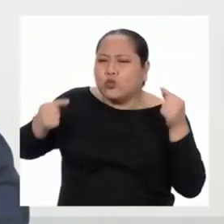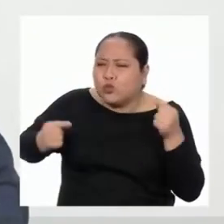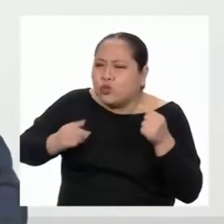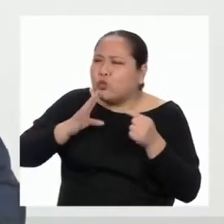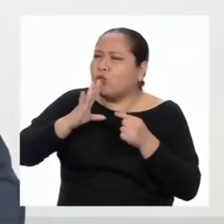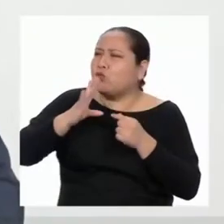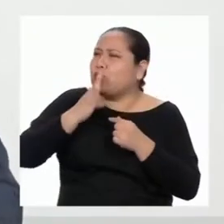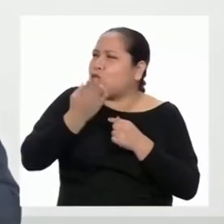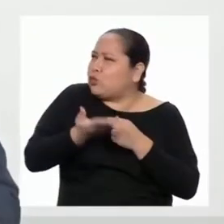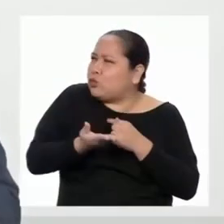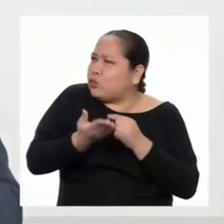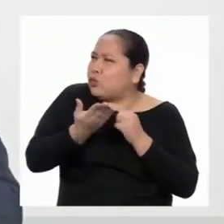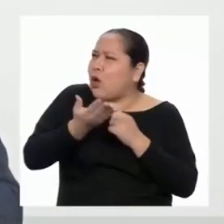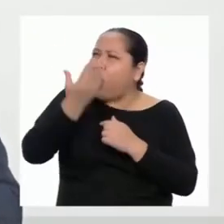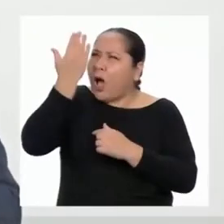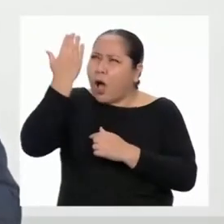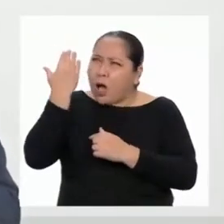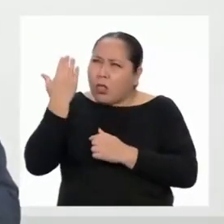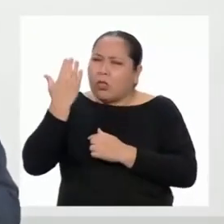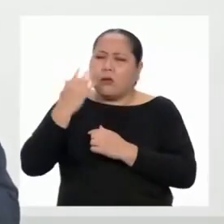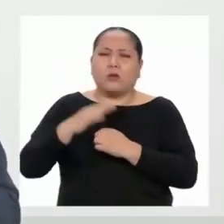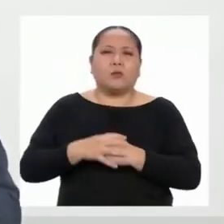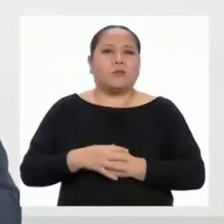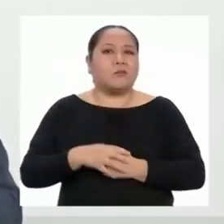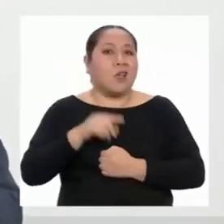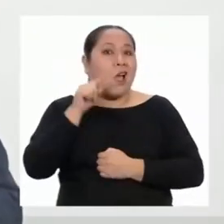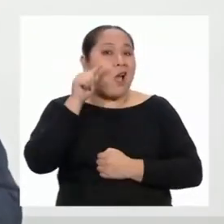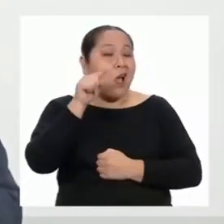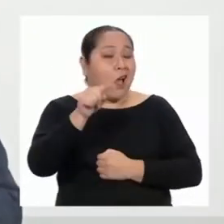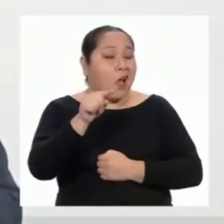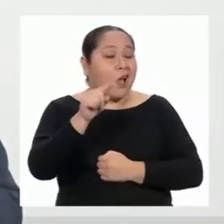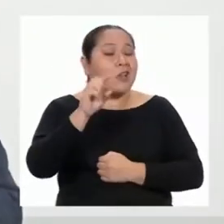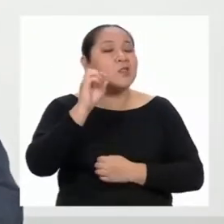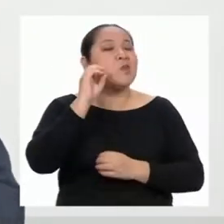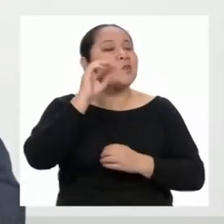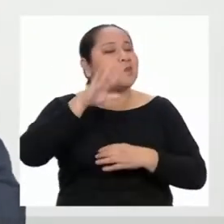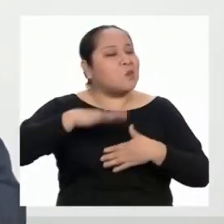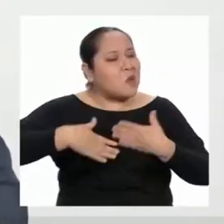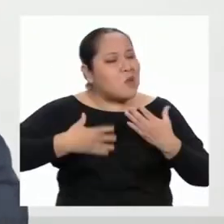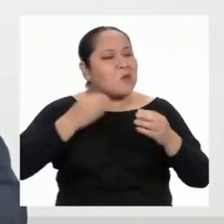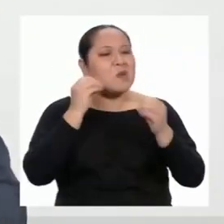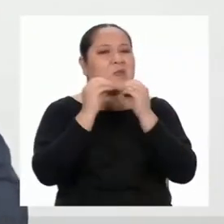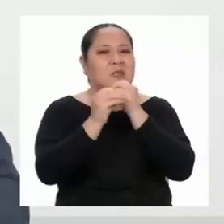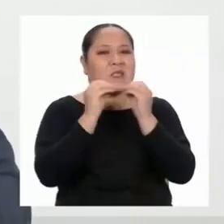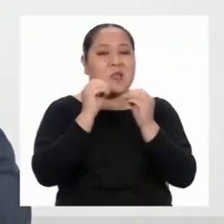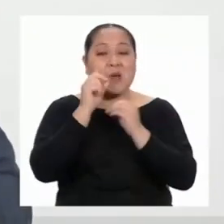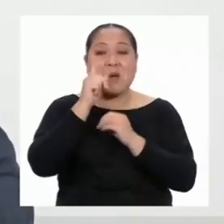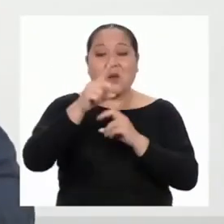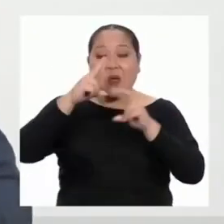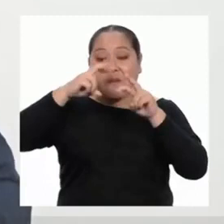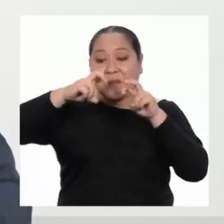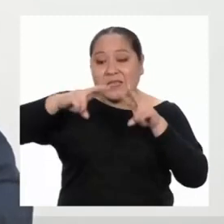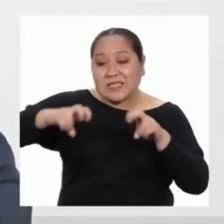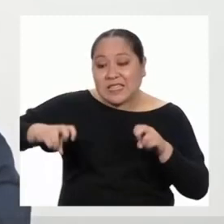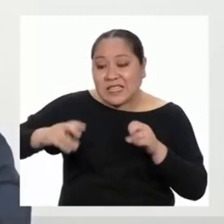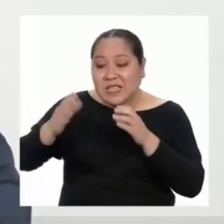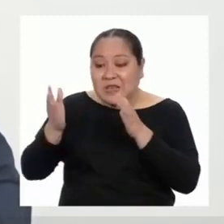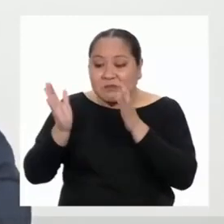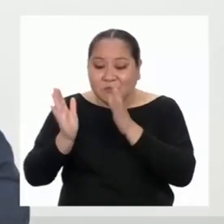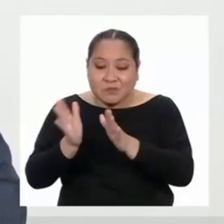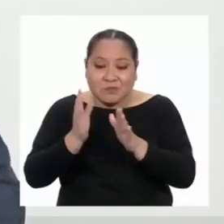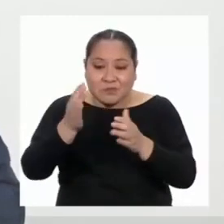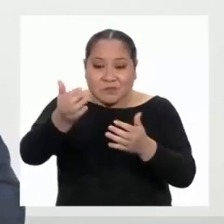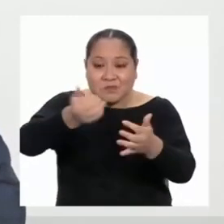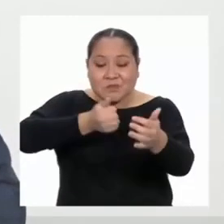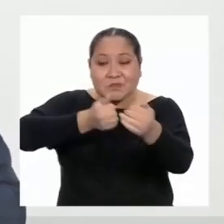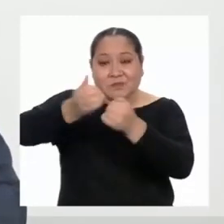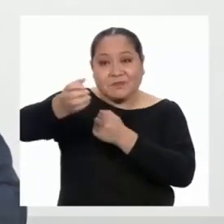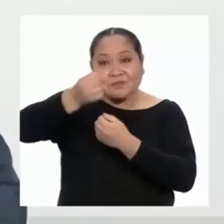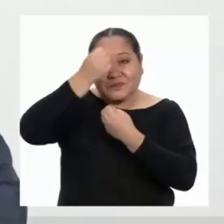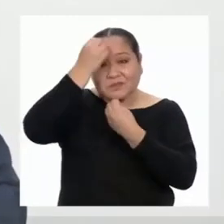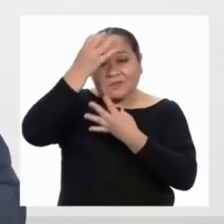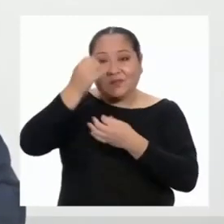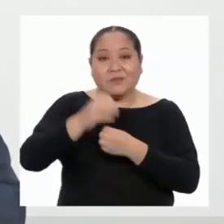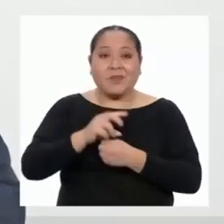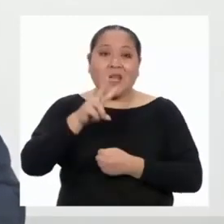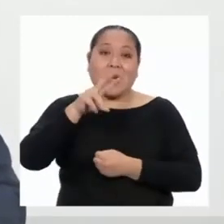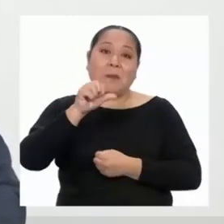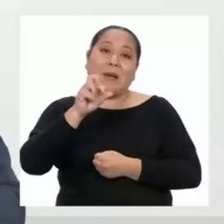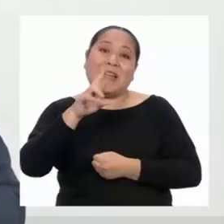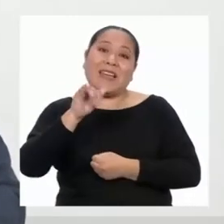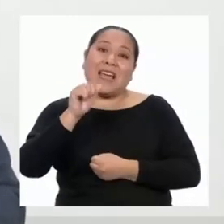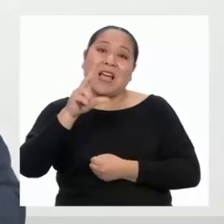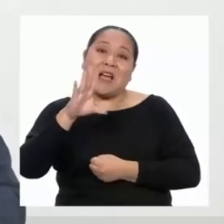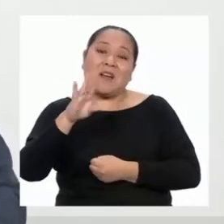veo. Eso lo podemos resolver con una investigación, recopilación y organización de datos, variables